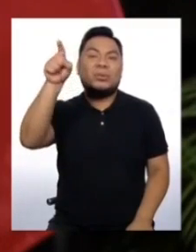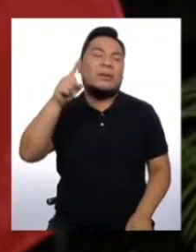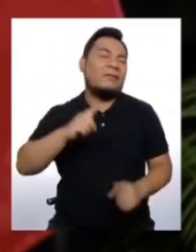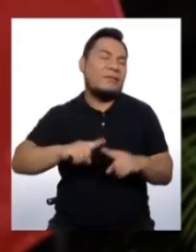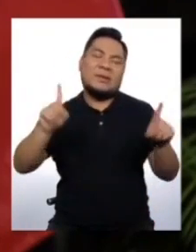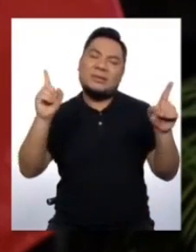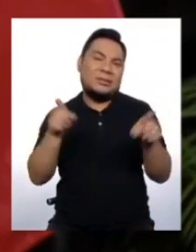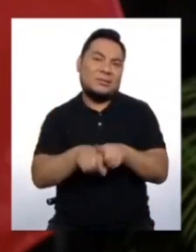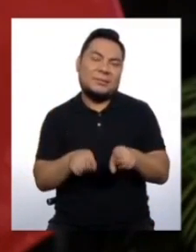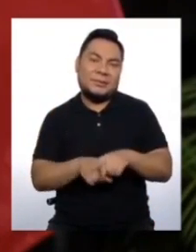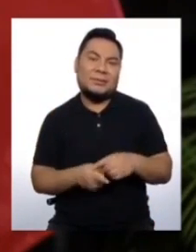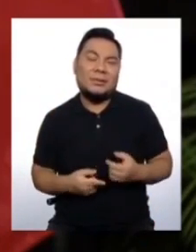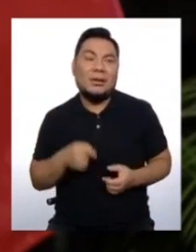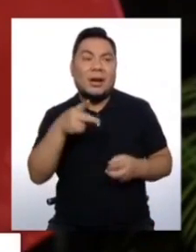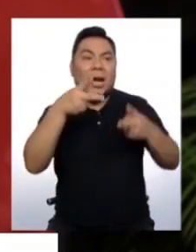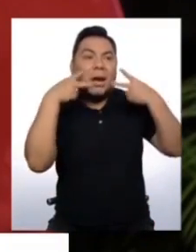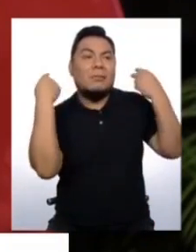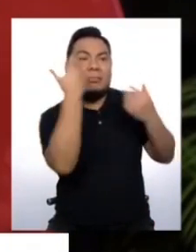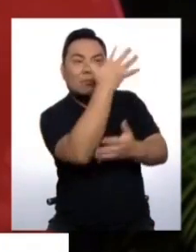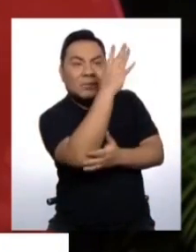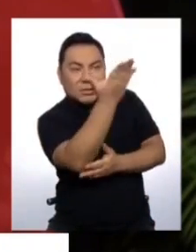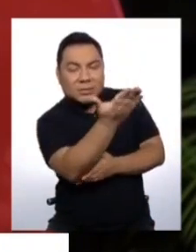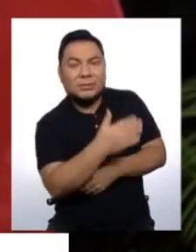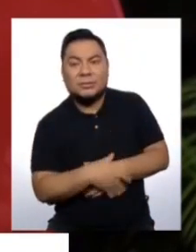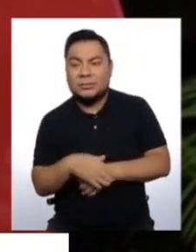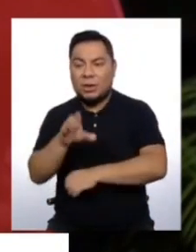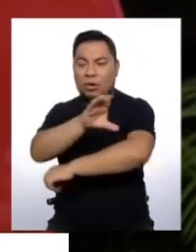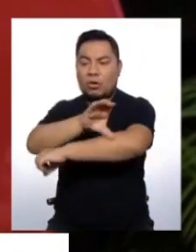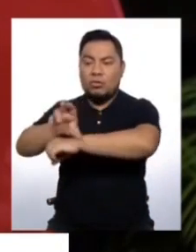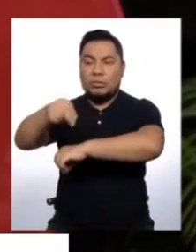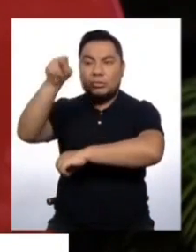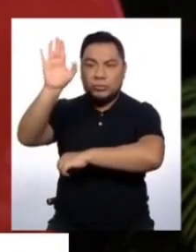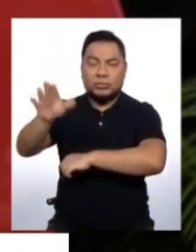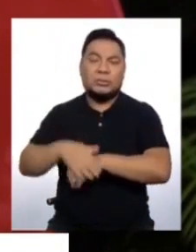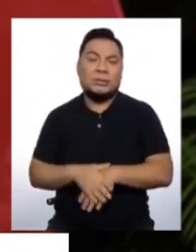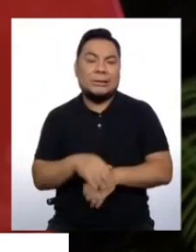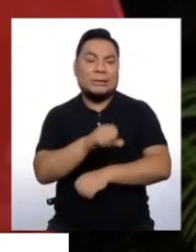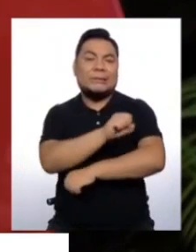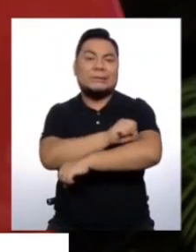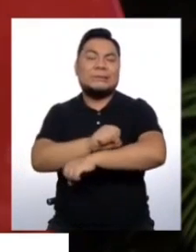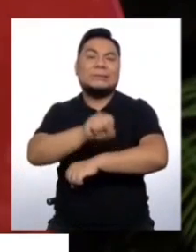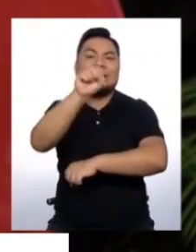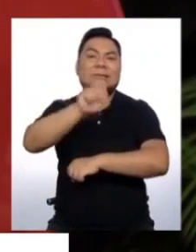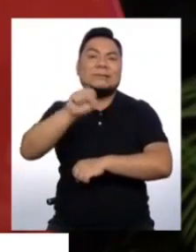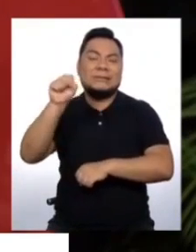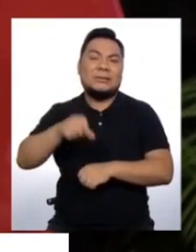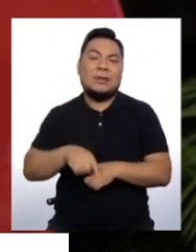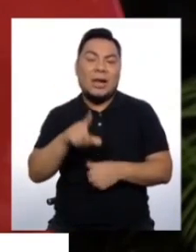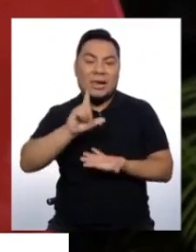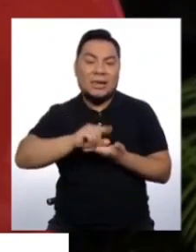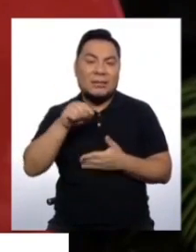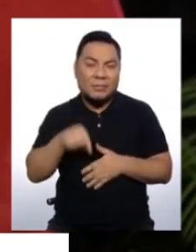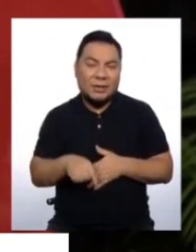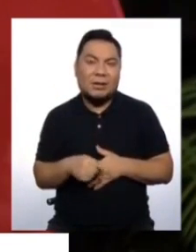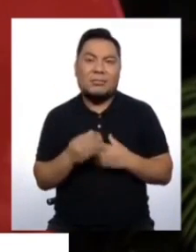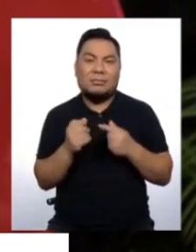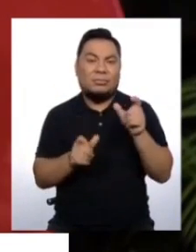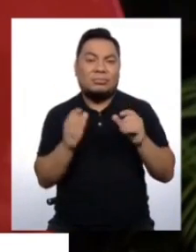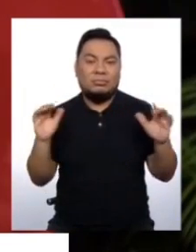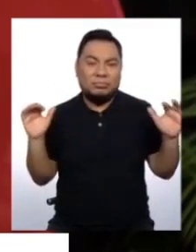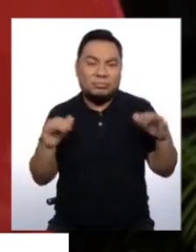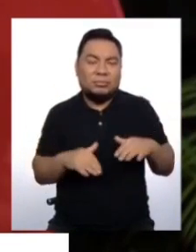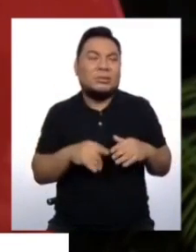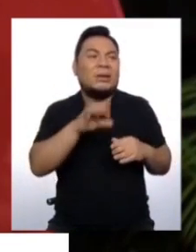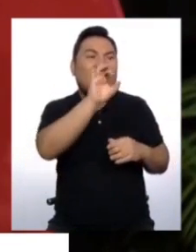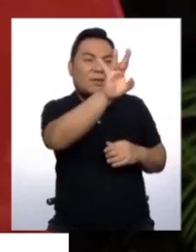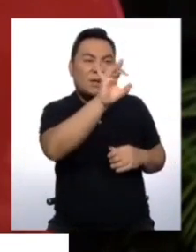tienes la Amazonía, la costa norte, la sierra sur y Lima, que por su cantidad y su